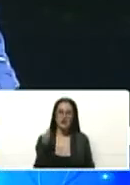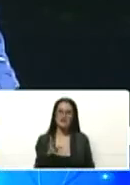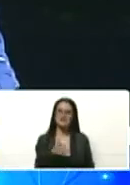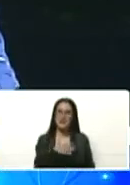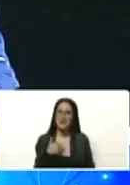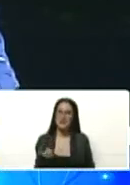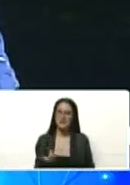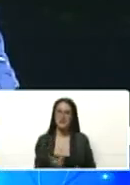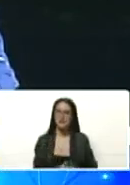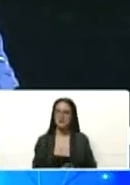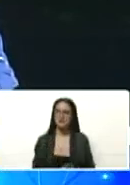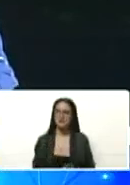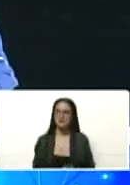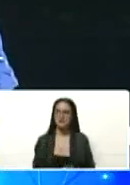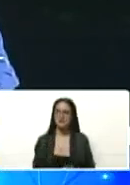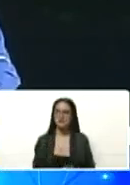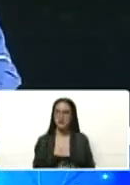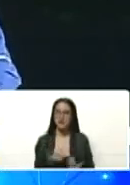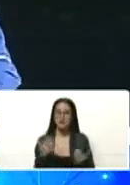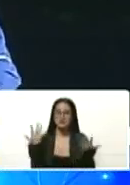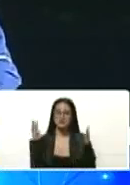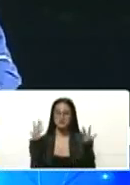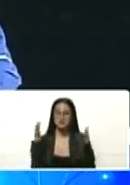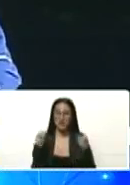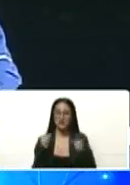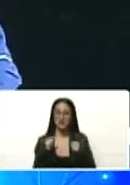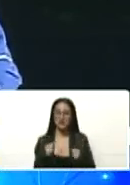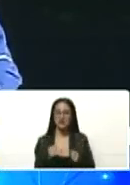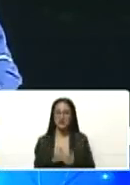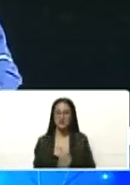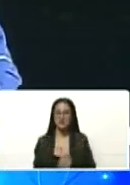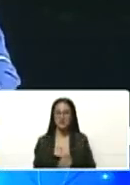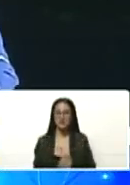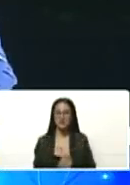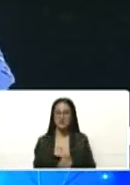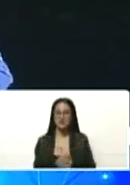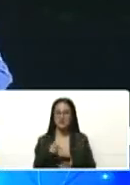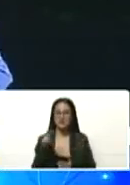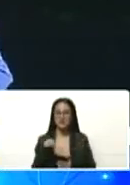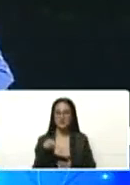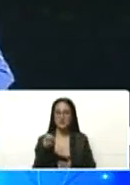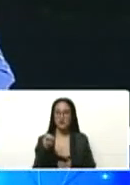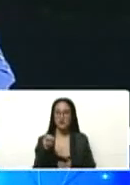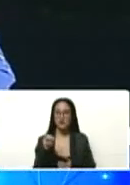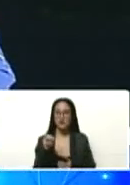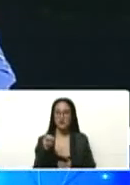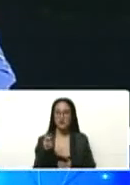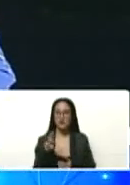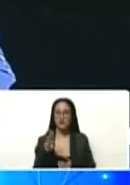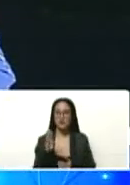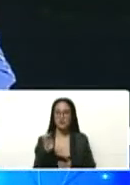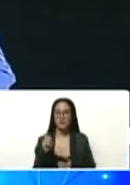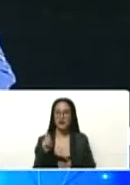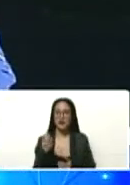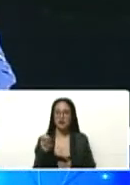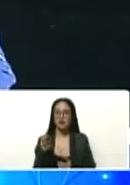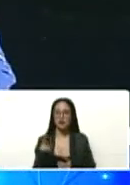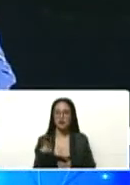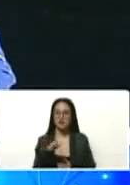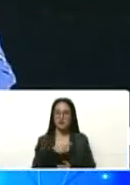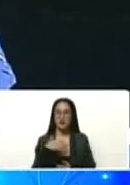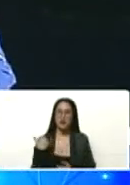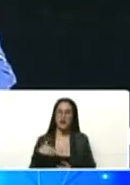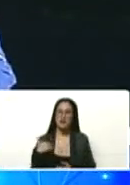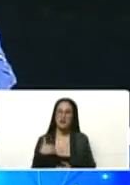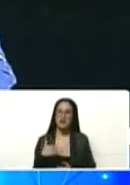quieren. Bueno, vamos a darle un aplauso bien fuerte a Norberto Agustín Tedeschi y a la Argentina. ¿Qué